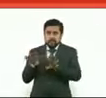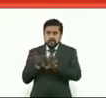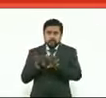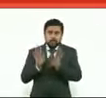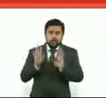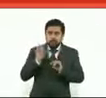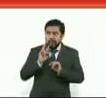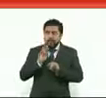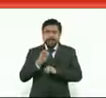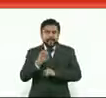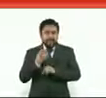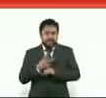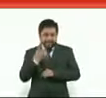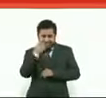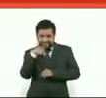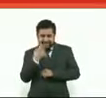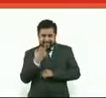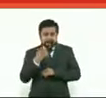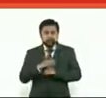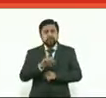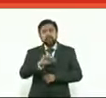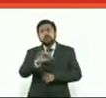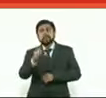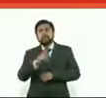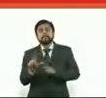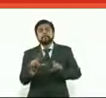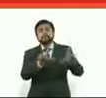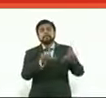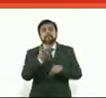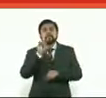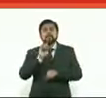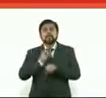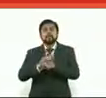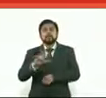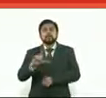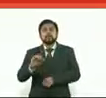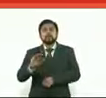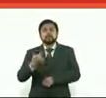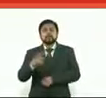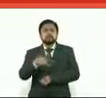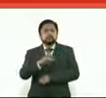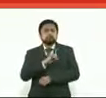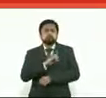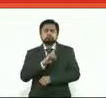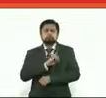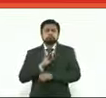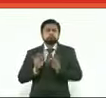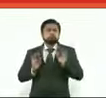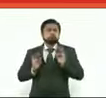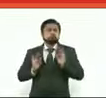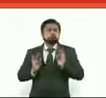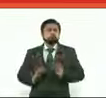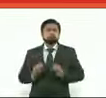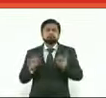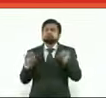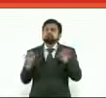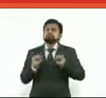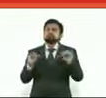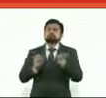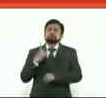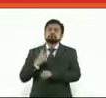menor, mientras que Lucy Cheruyot continúa en su paseo dominical en solitario. Solitaria, sí. Y creo